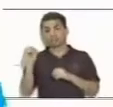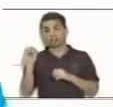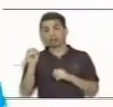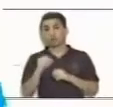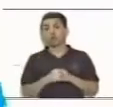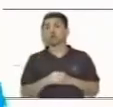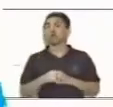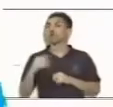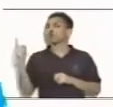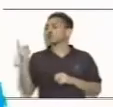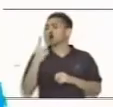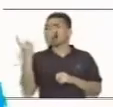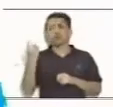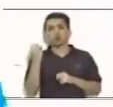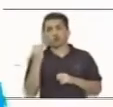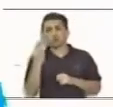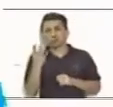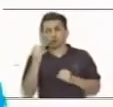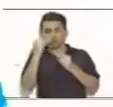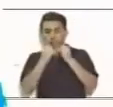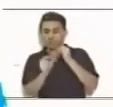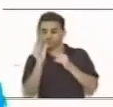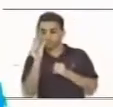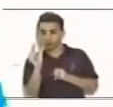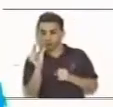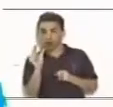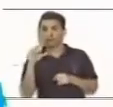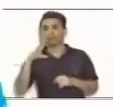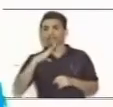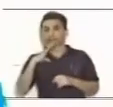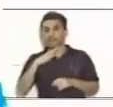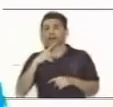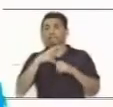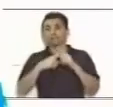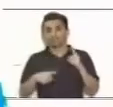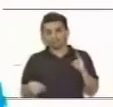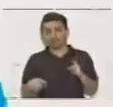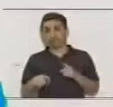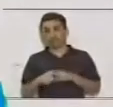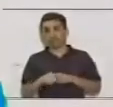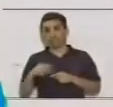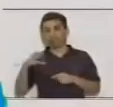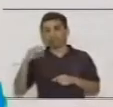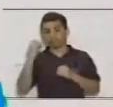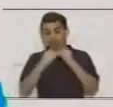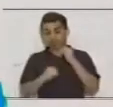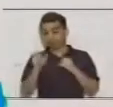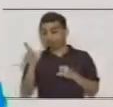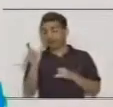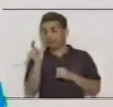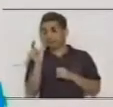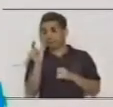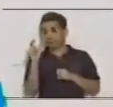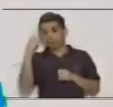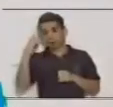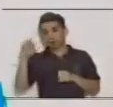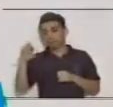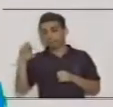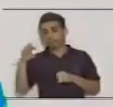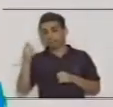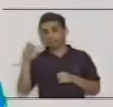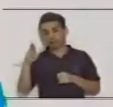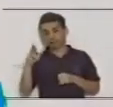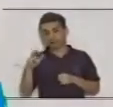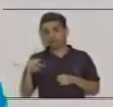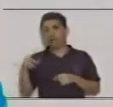vida. Todo el que termina en número par o en cero, tienen mitad, siempre. Miremos, terminan en